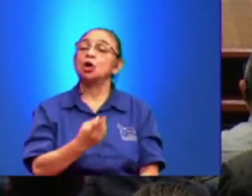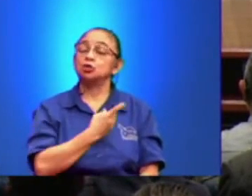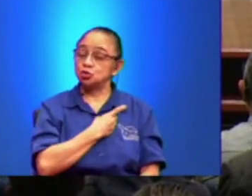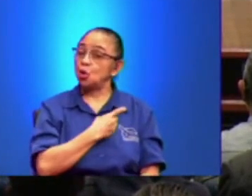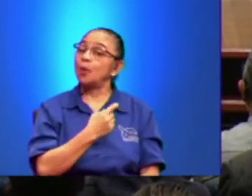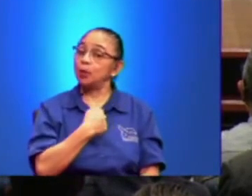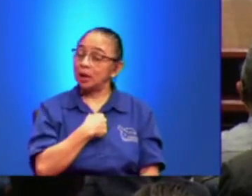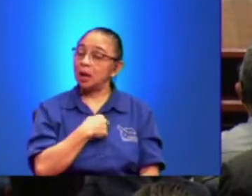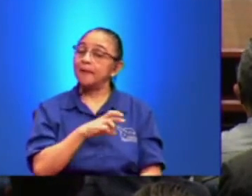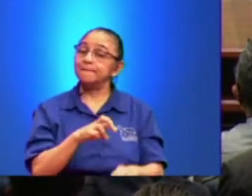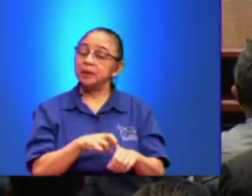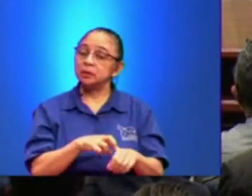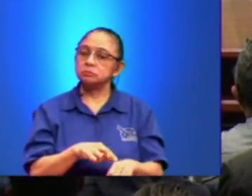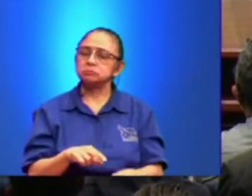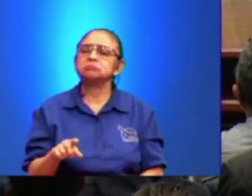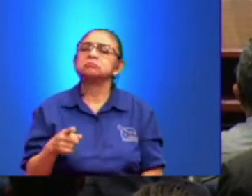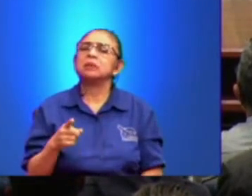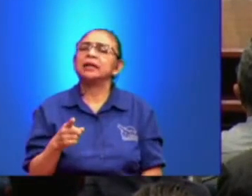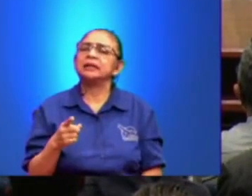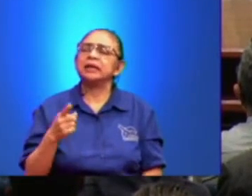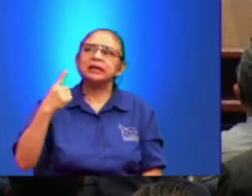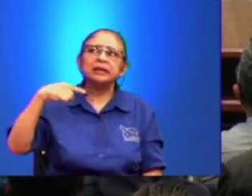aquí iremos